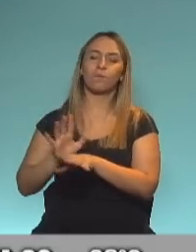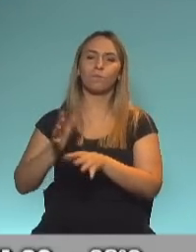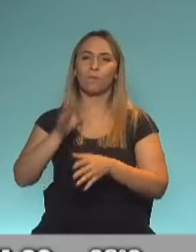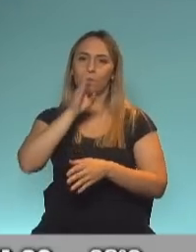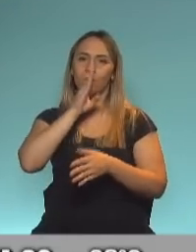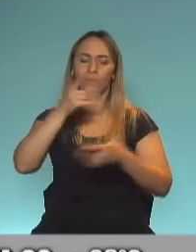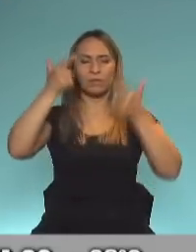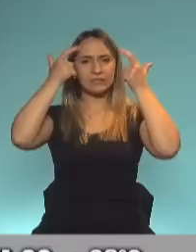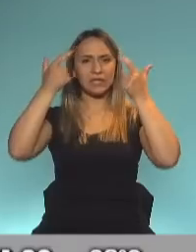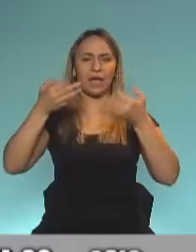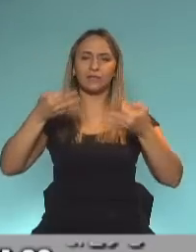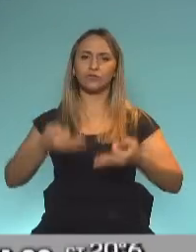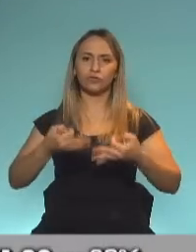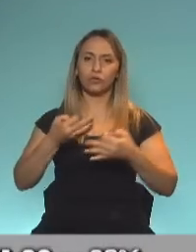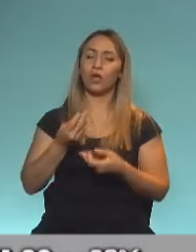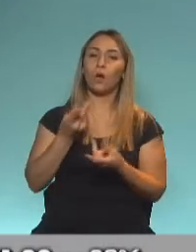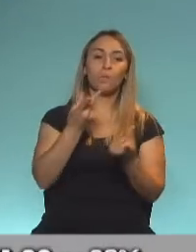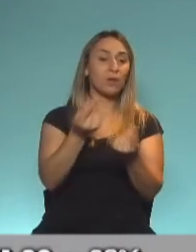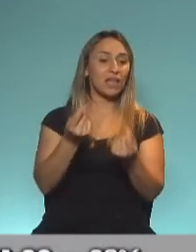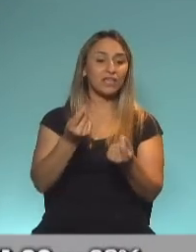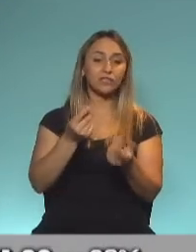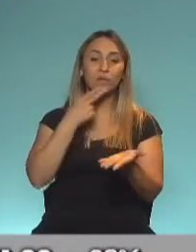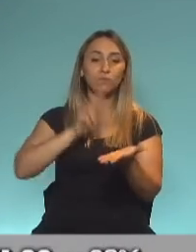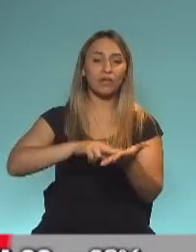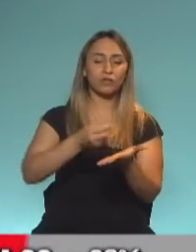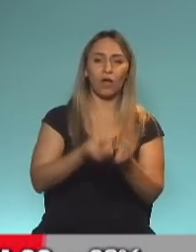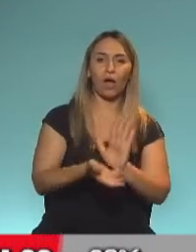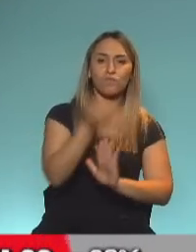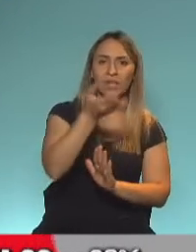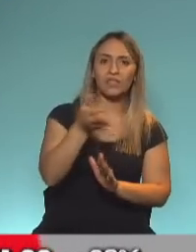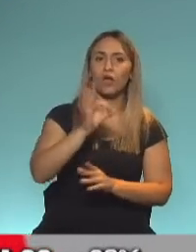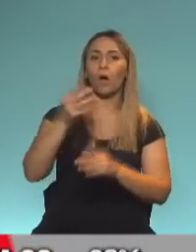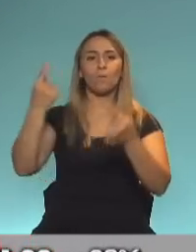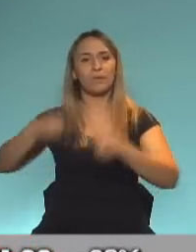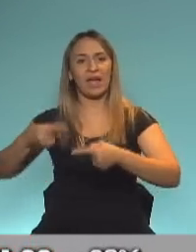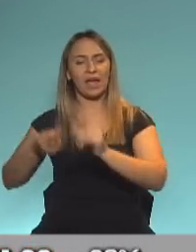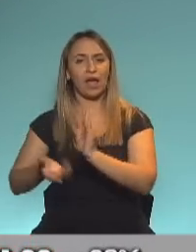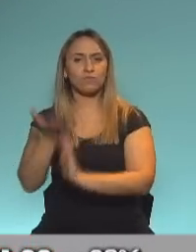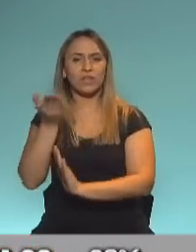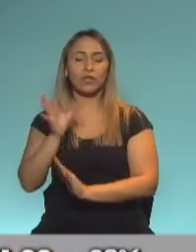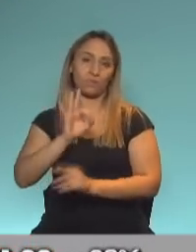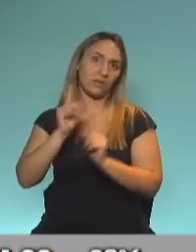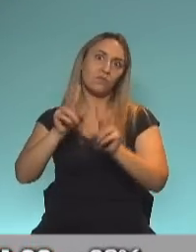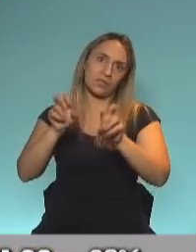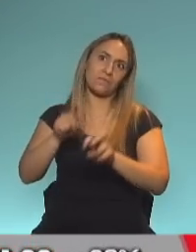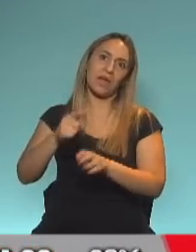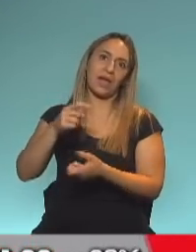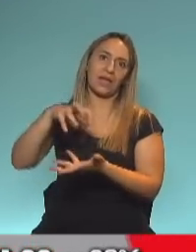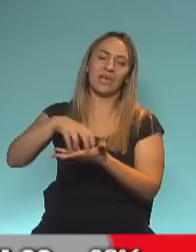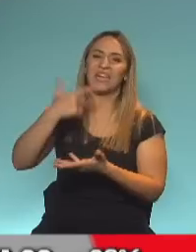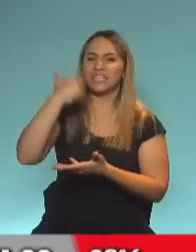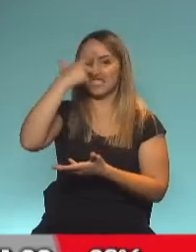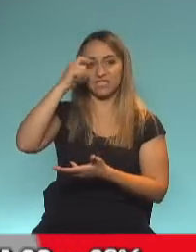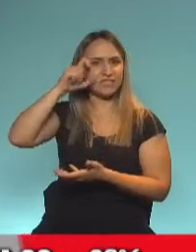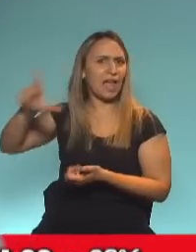que los aumentos de tarifas, los aumentos de los peajes, los temas de Shell no tuvieron nada que ver con decisiones?